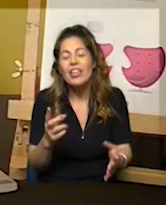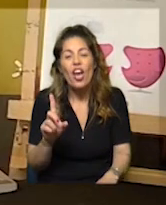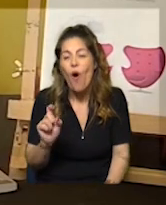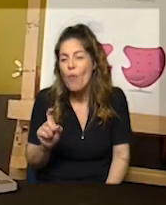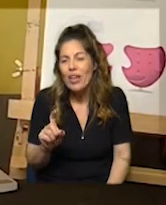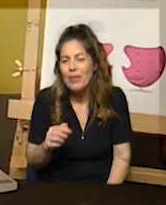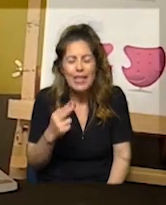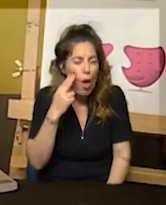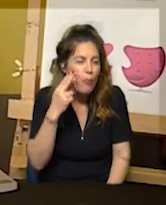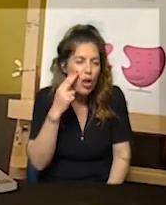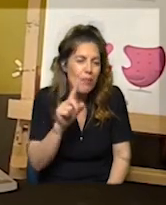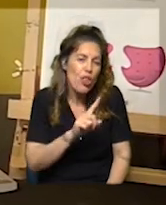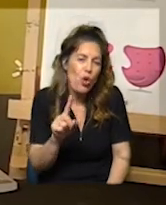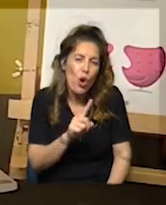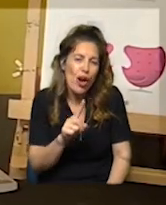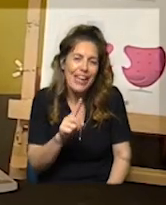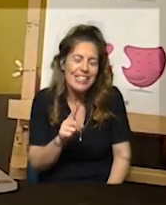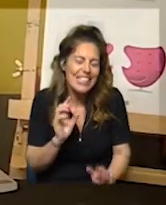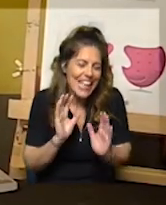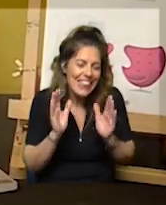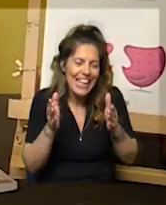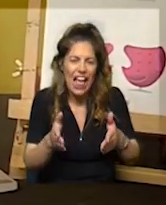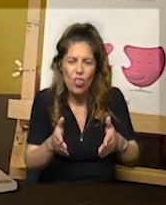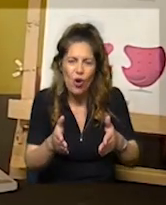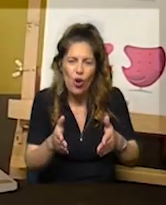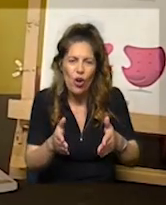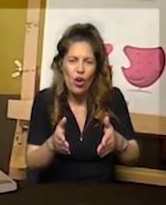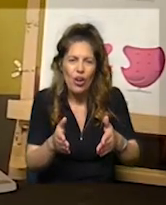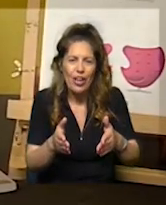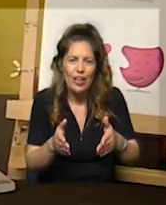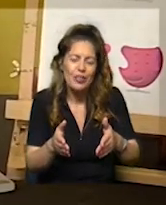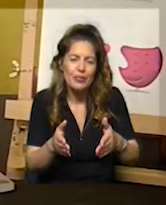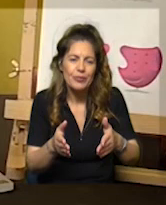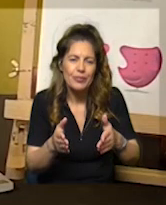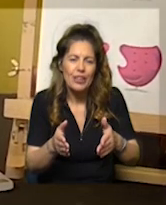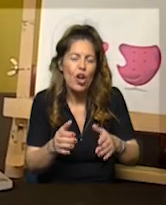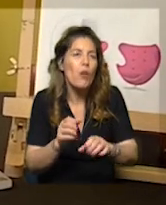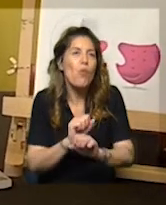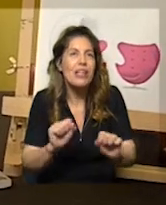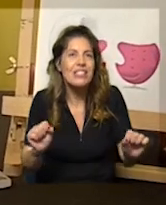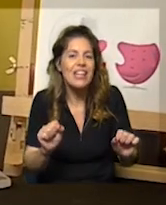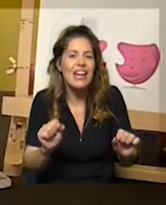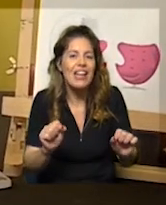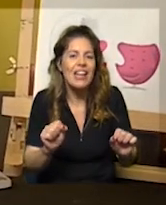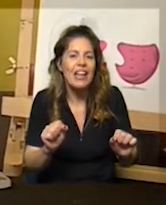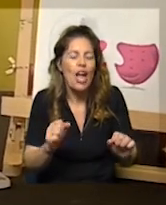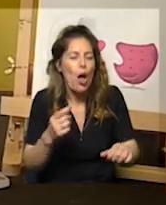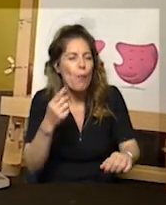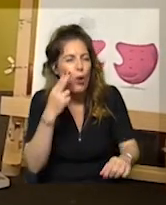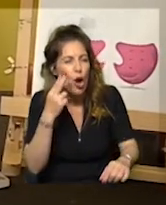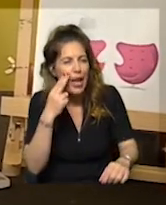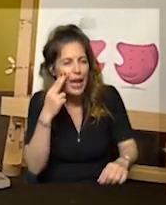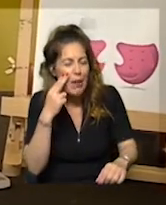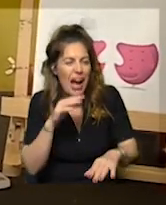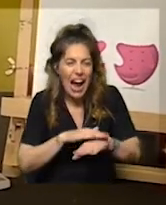el problema no está centrado ni ni ubicado en lo que puede ser la disfunción a la dificultad a